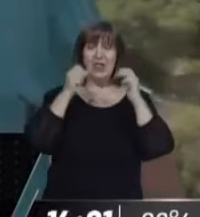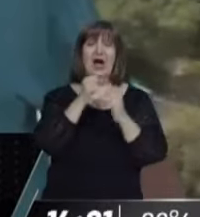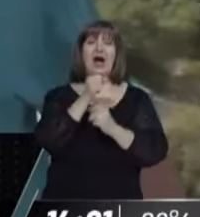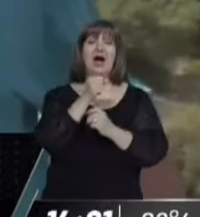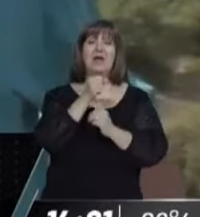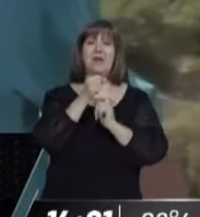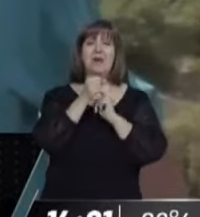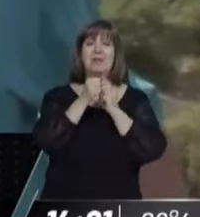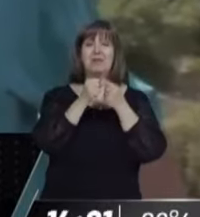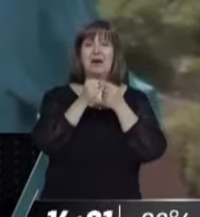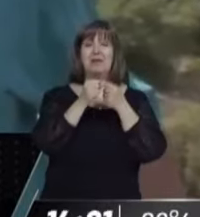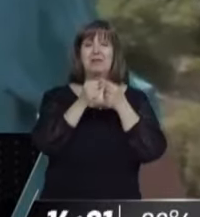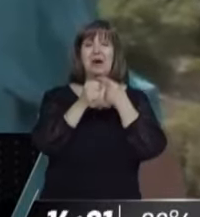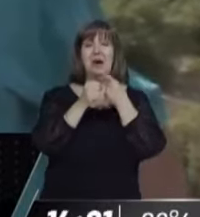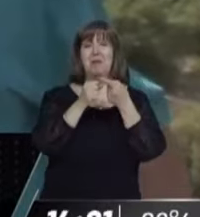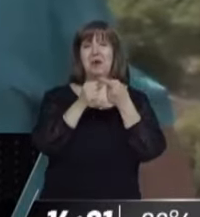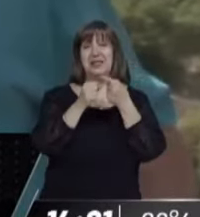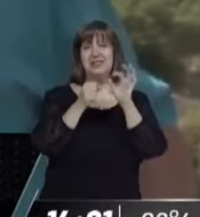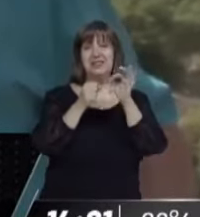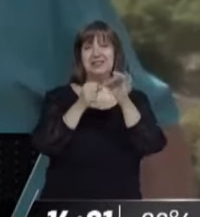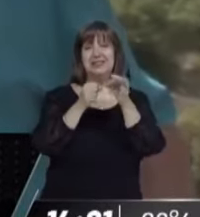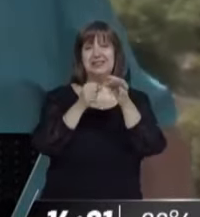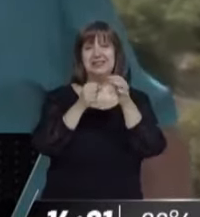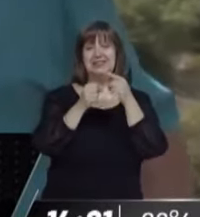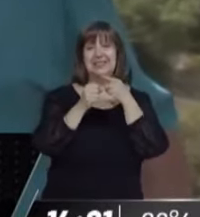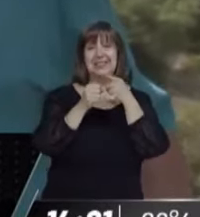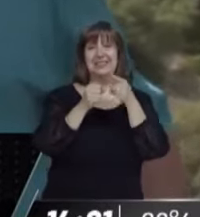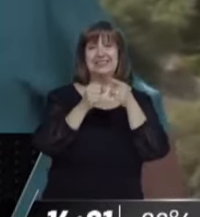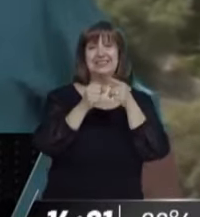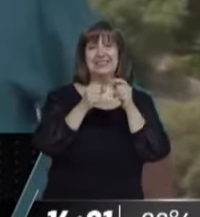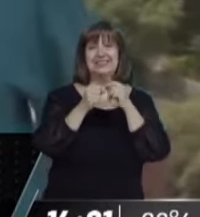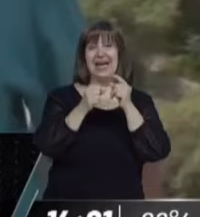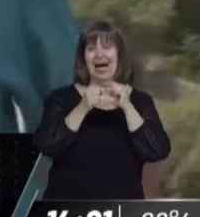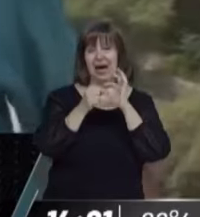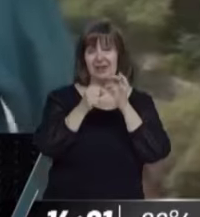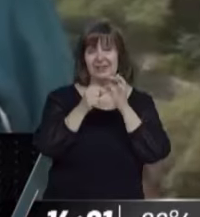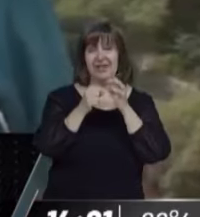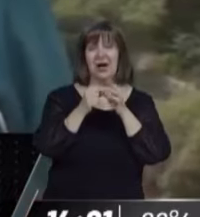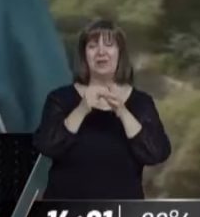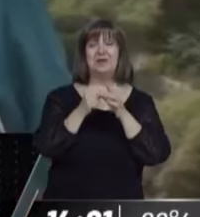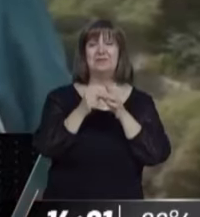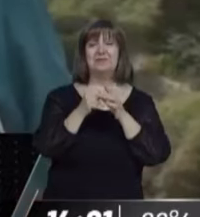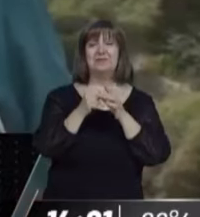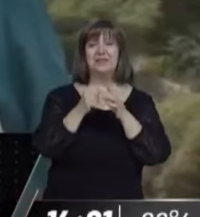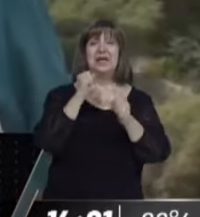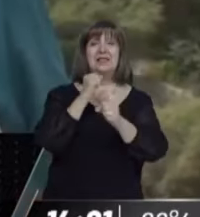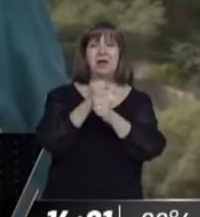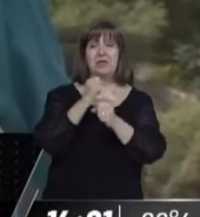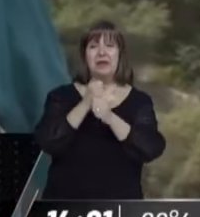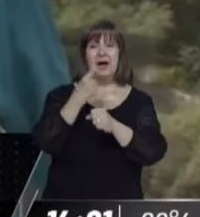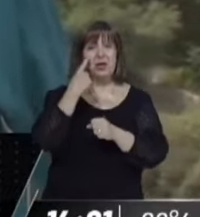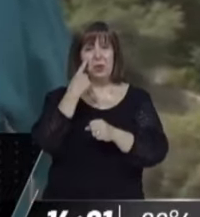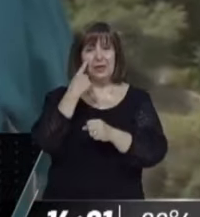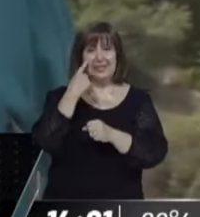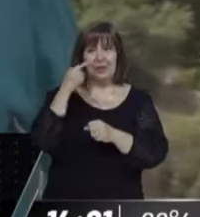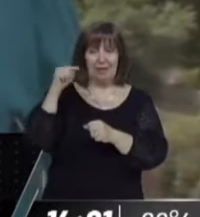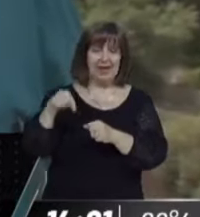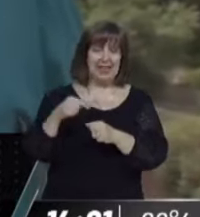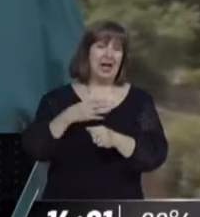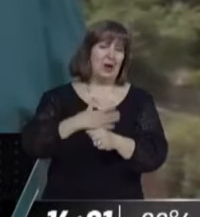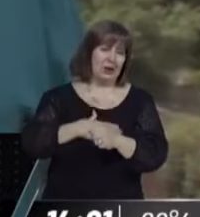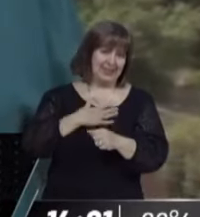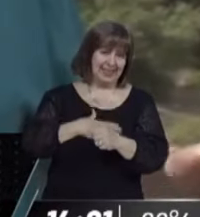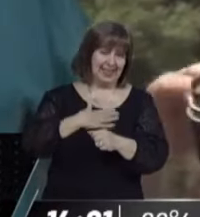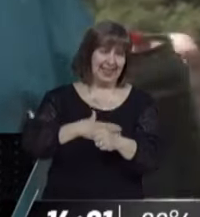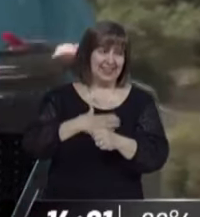de la coordinación. Solito se tomó el mate y después volvió a agarrar la batuta. Bueno, y estamos trabajando acá en la municipalidad. Nosotros estamos muy contentos, la